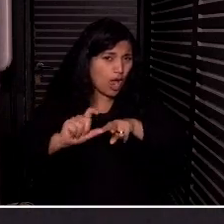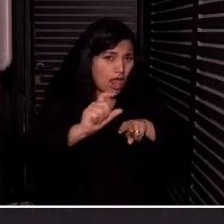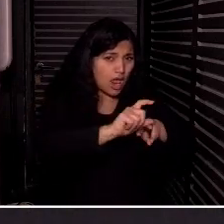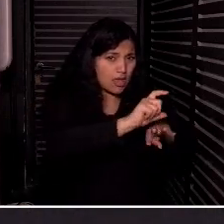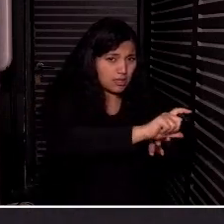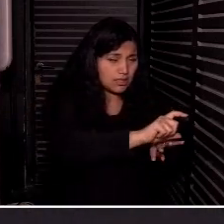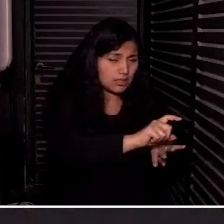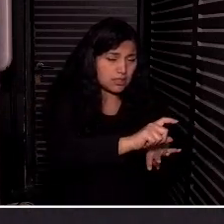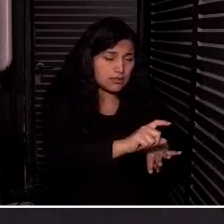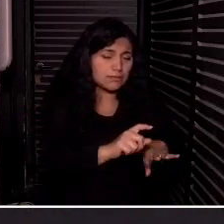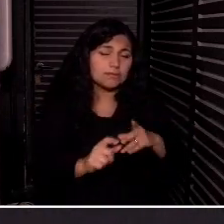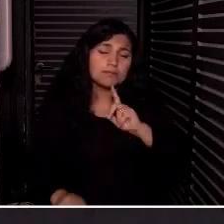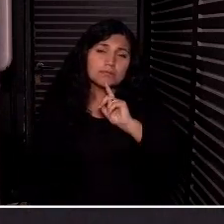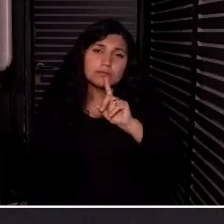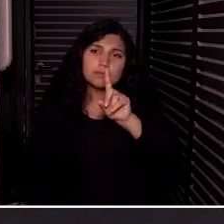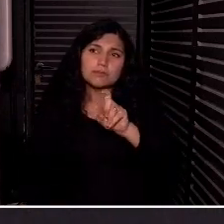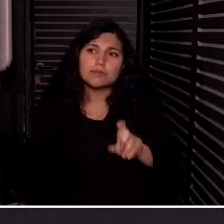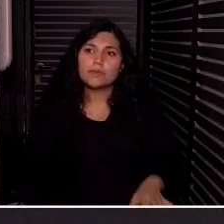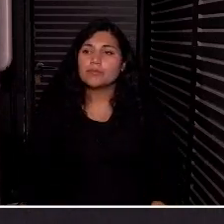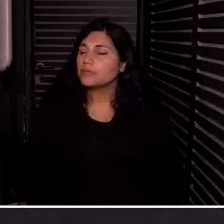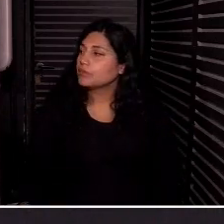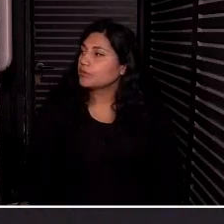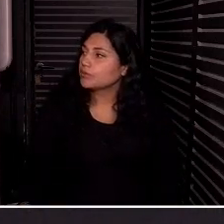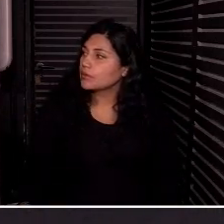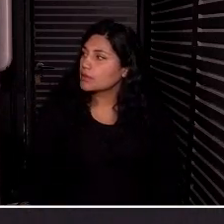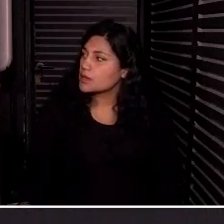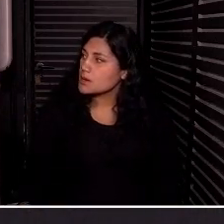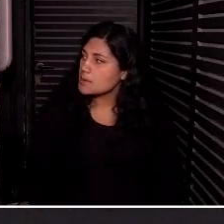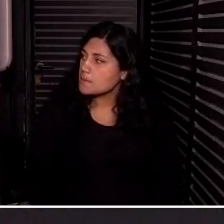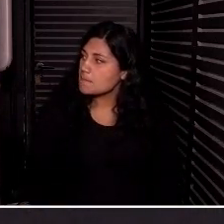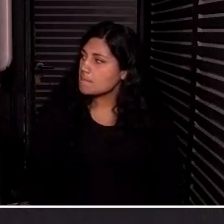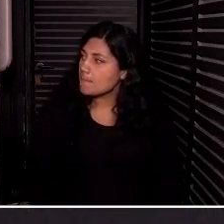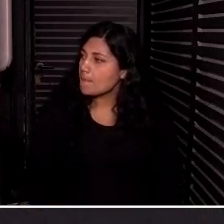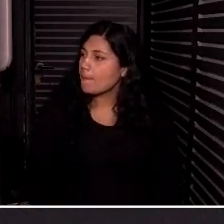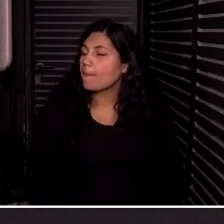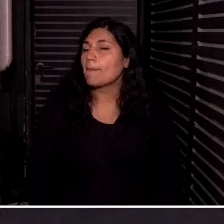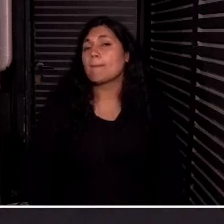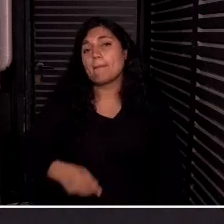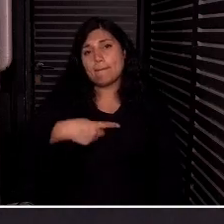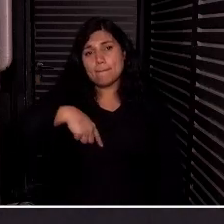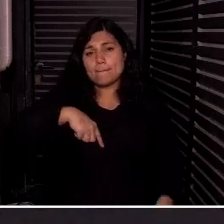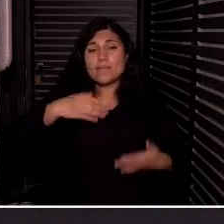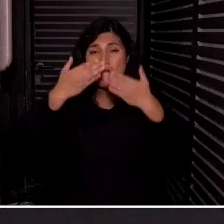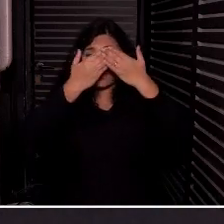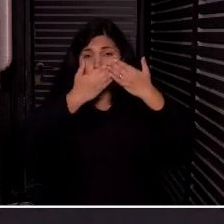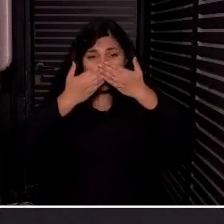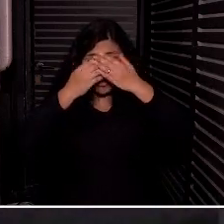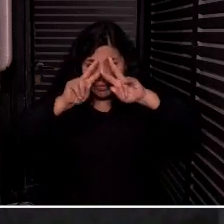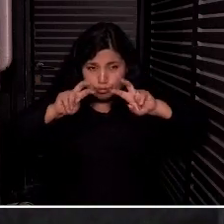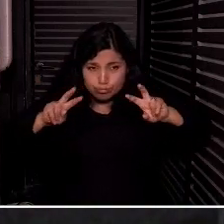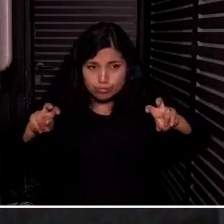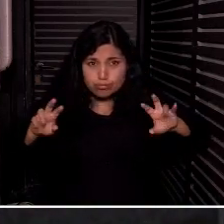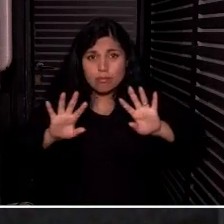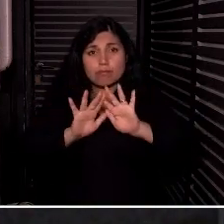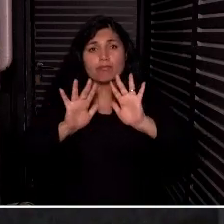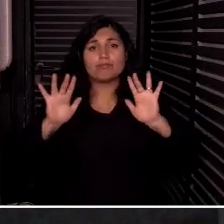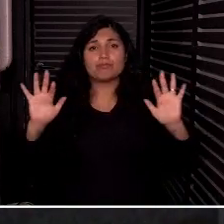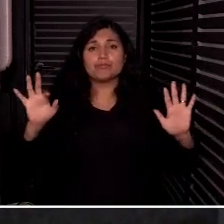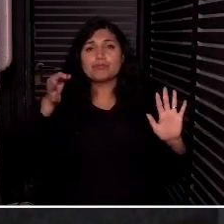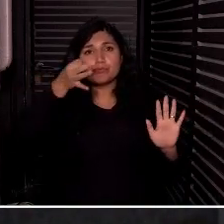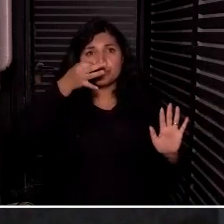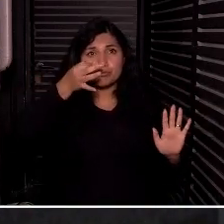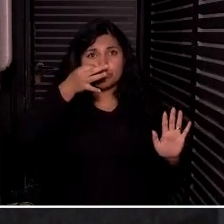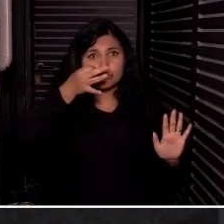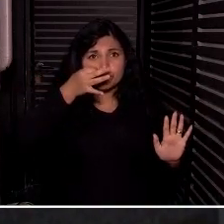televisión a ver yo separaría cuando nosotros miramos y hacemos estudios de audiencias la audiencia común